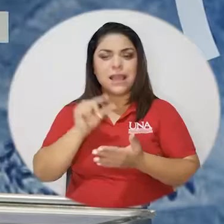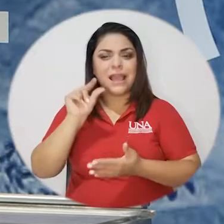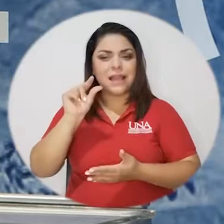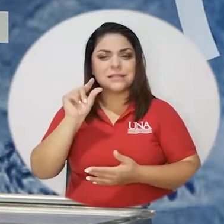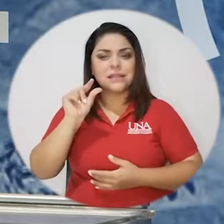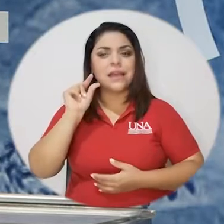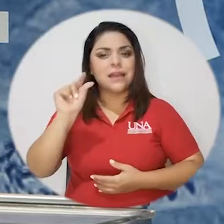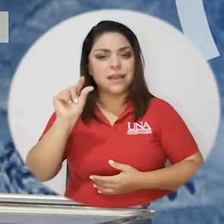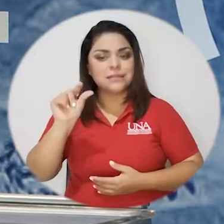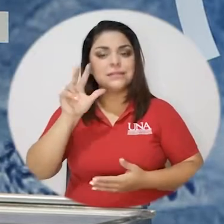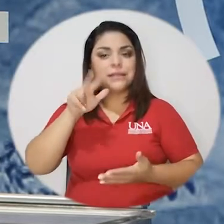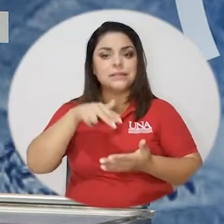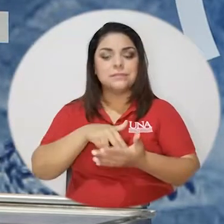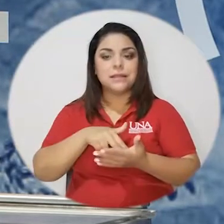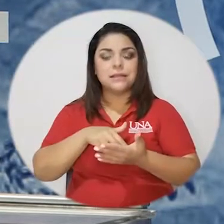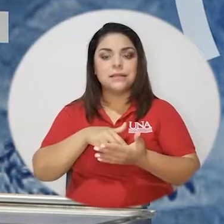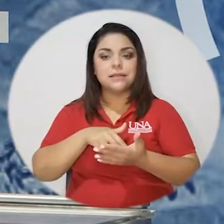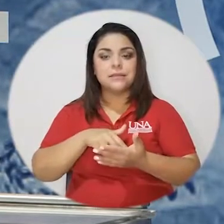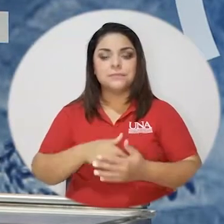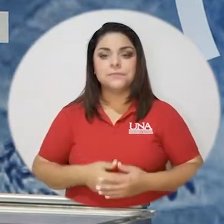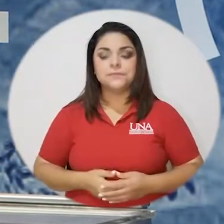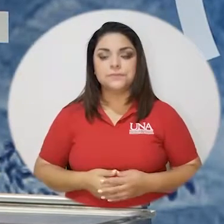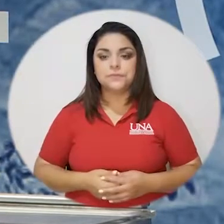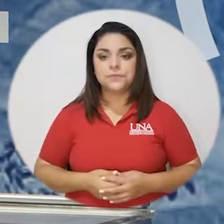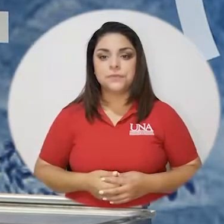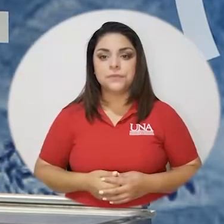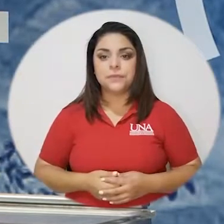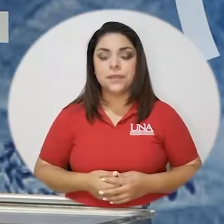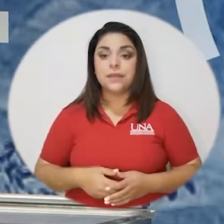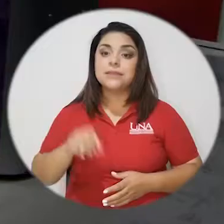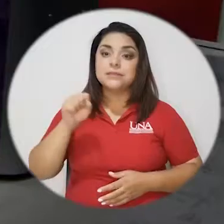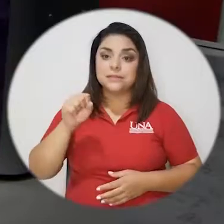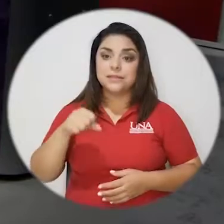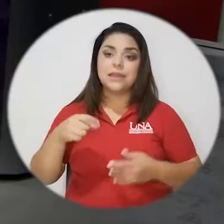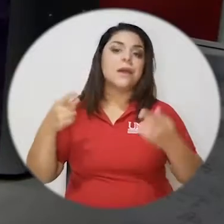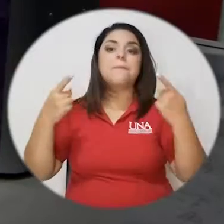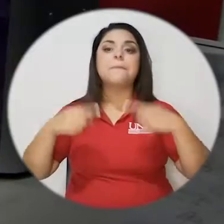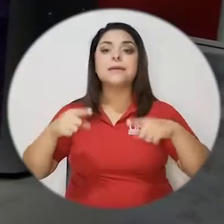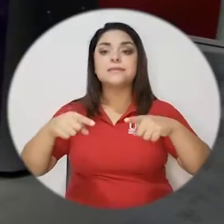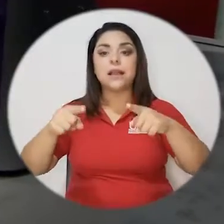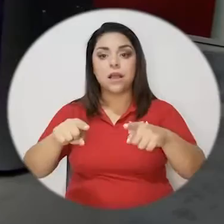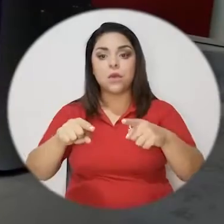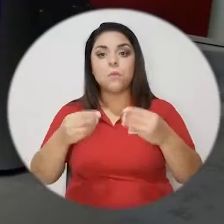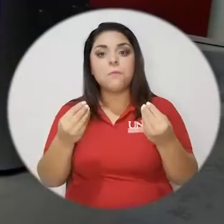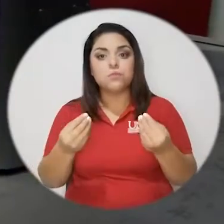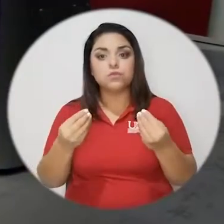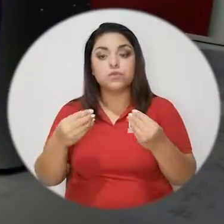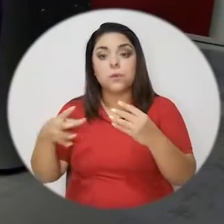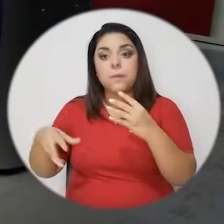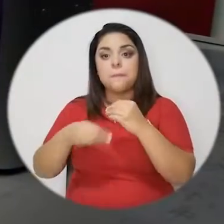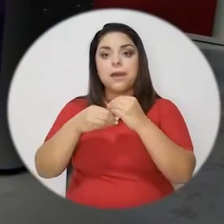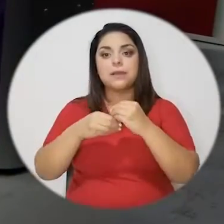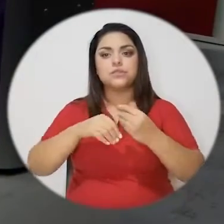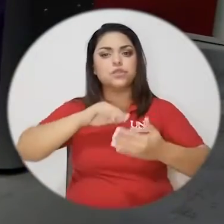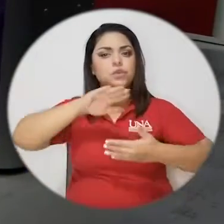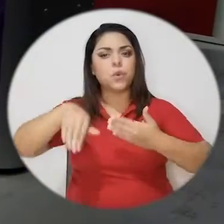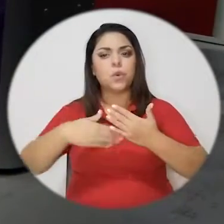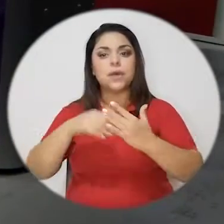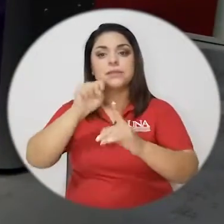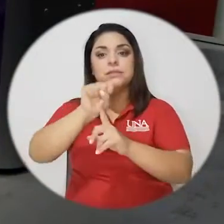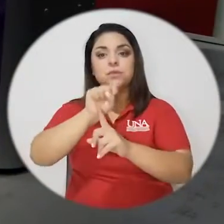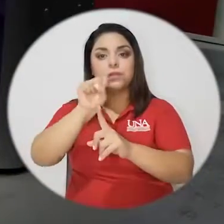casi 3.000. Entonces sí, ha pasado mucho. Si le sumamos a esto toda la